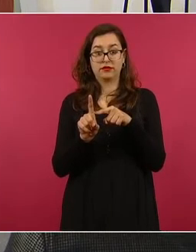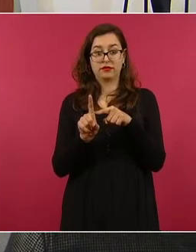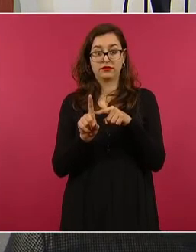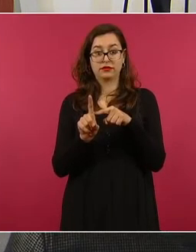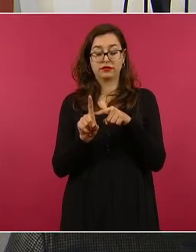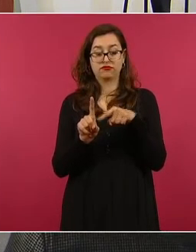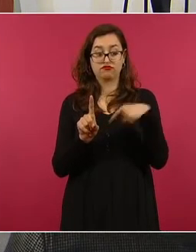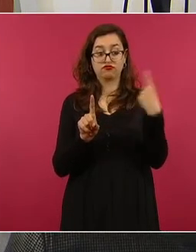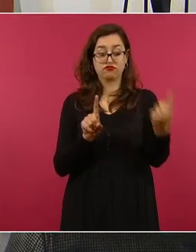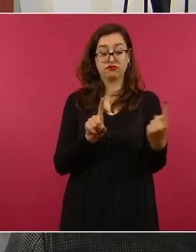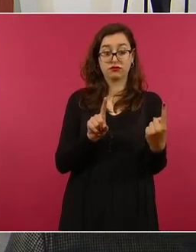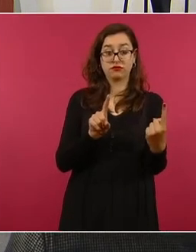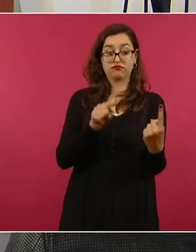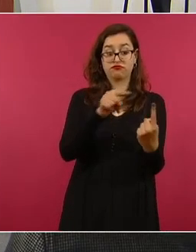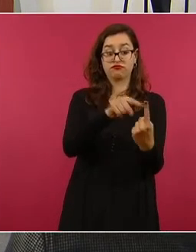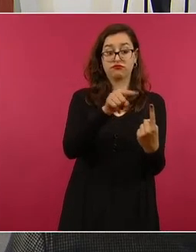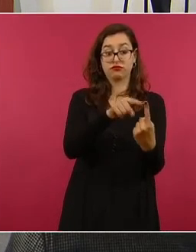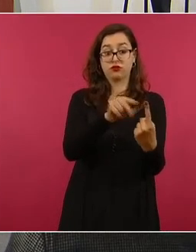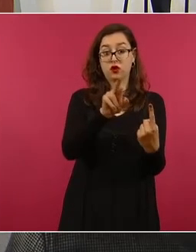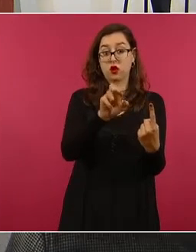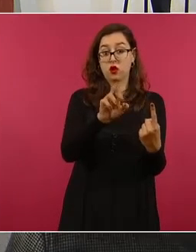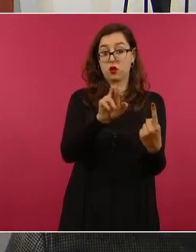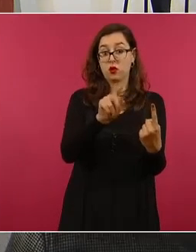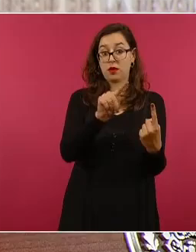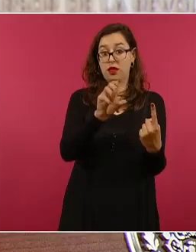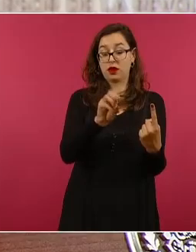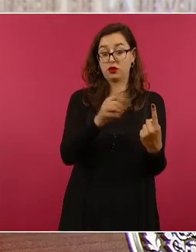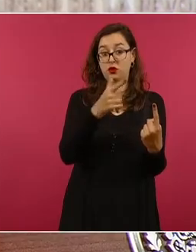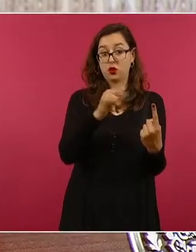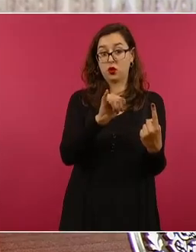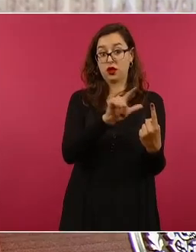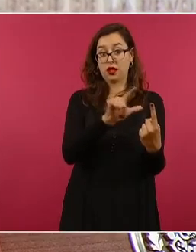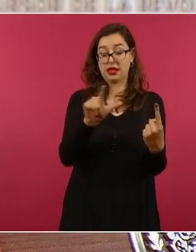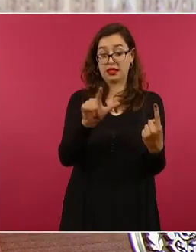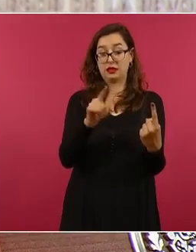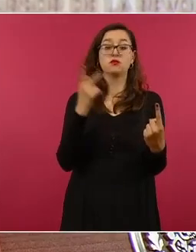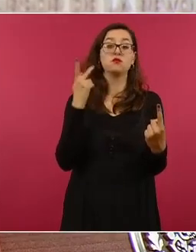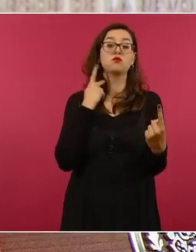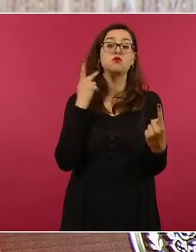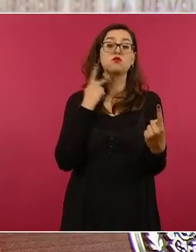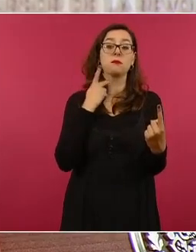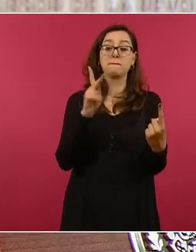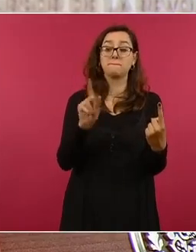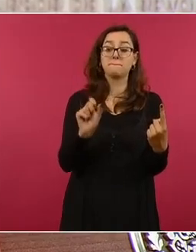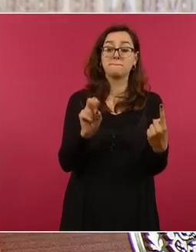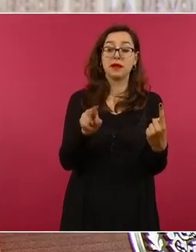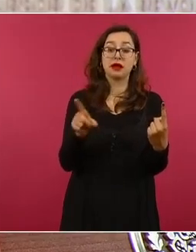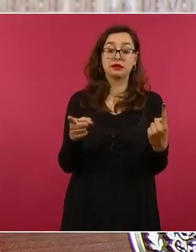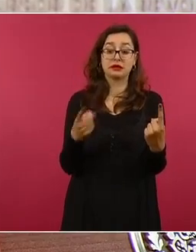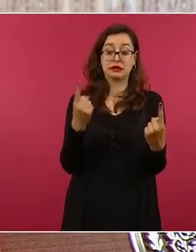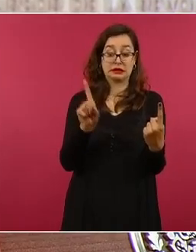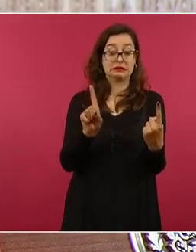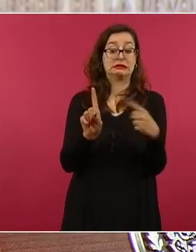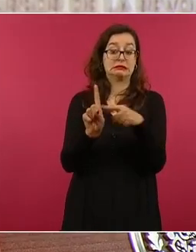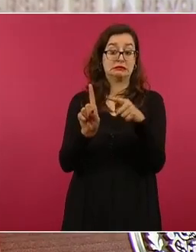Suar, de ese señor, sí, que fue del PAN o es del PAN.